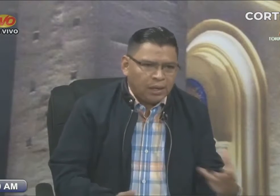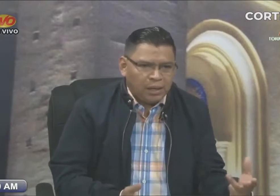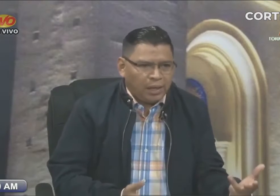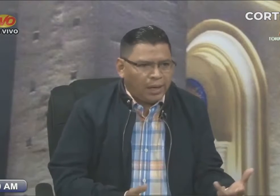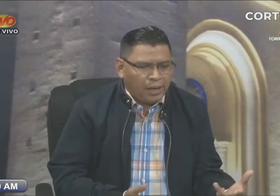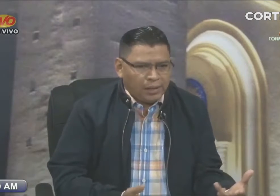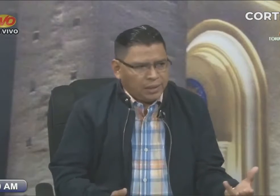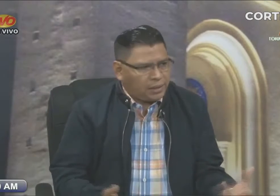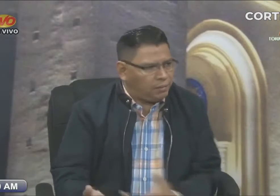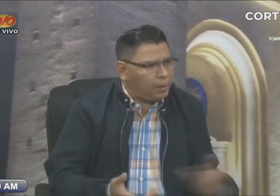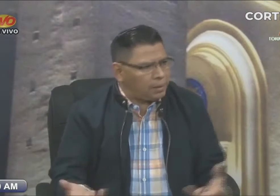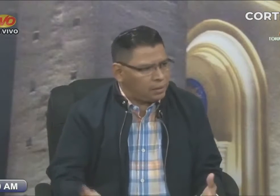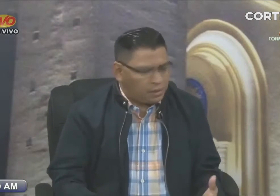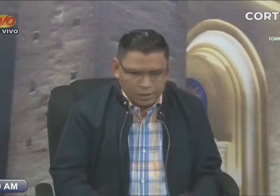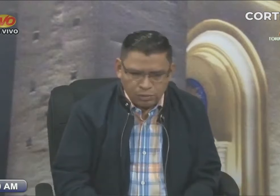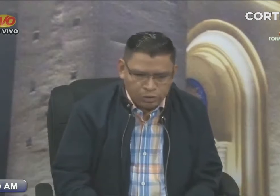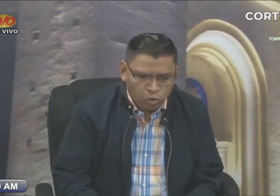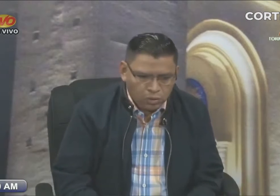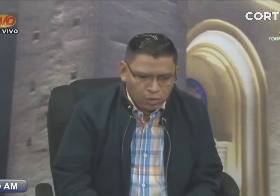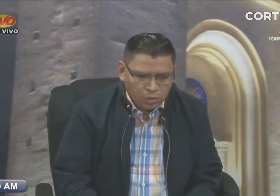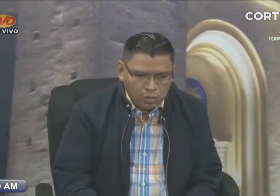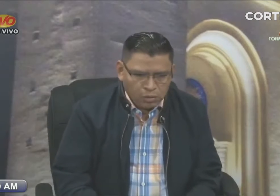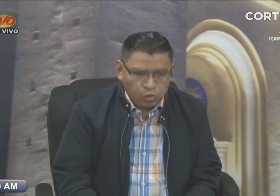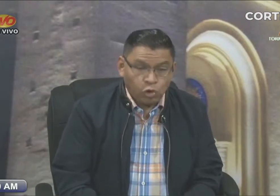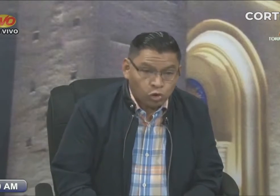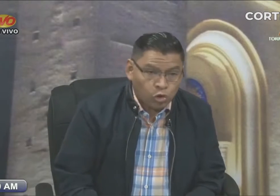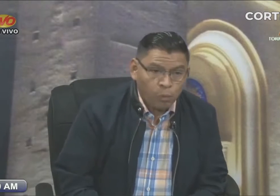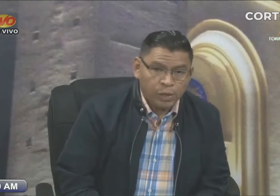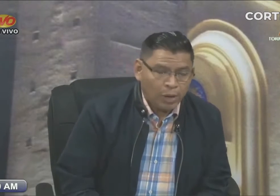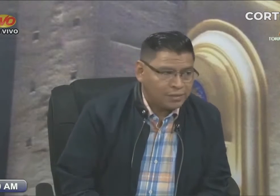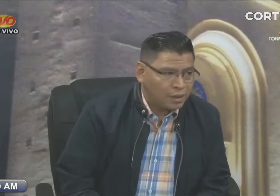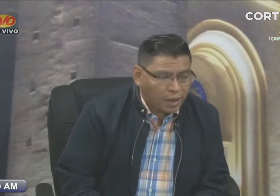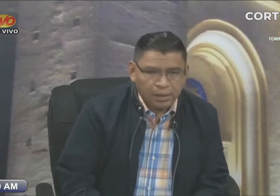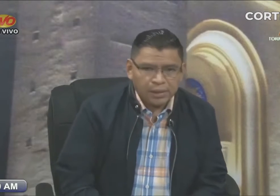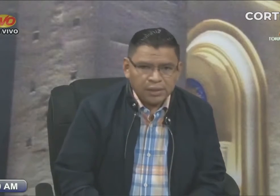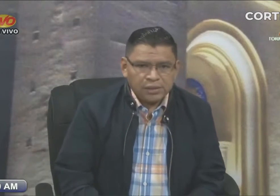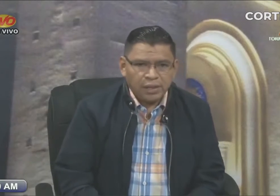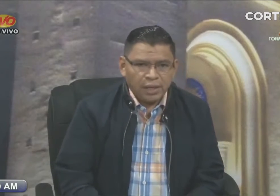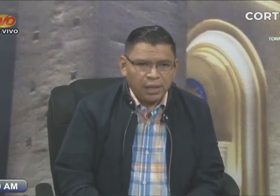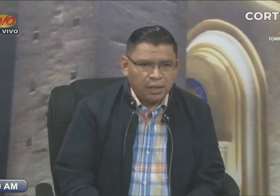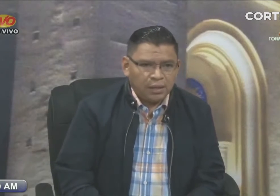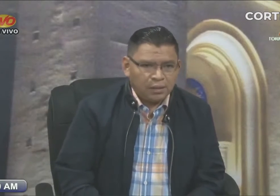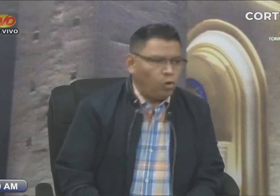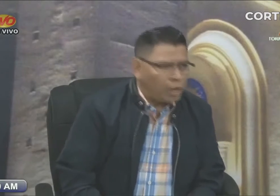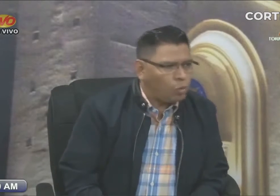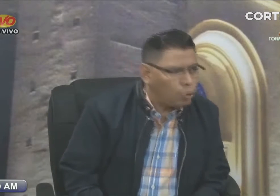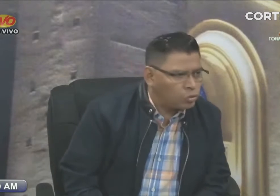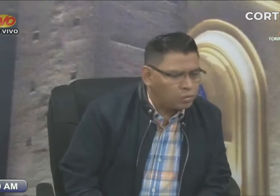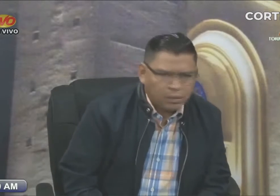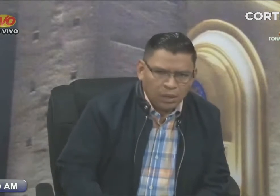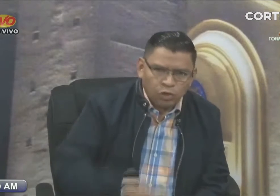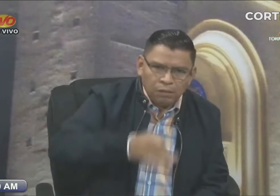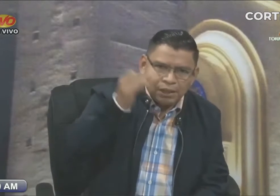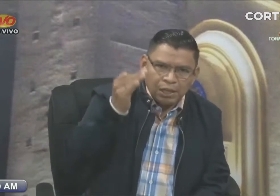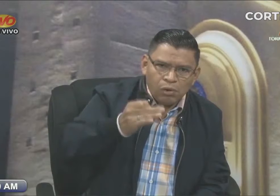donde se ve la situación. Nosotros no podemos hacer nada si Arena no dan los